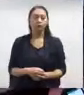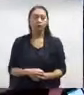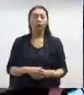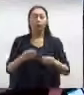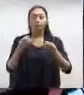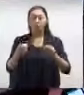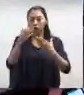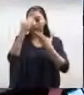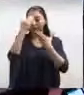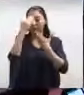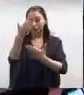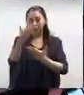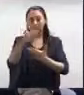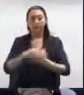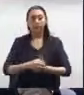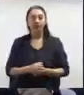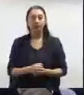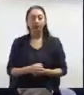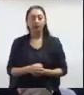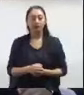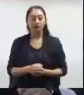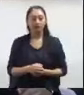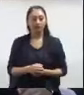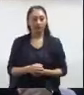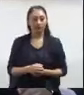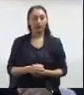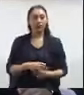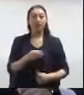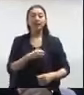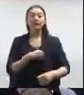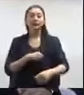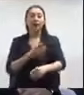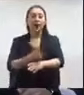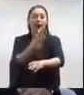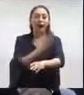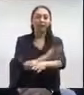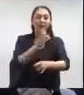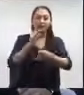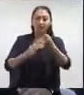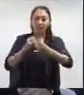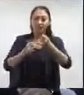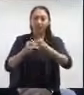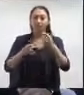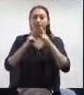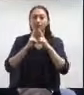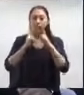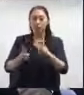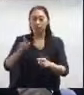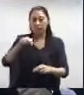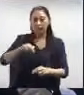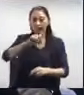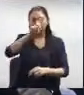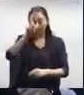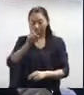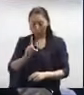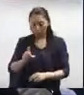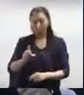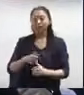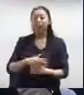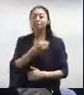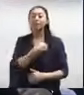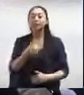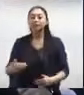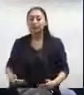Muchas gracias, señor. Quisiera, antes de finalizar la respuesta a esta pregunta, señor presidente y honorable